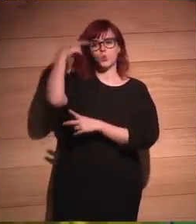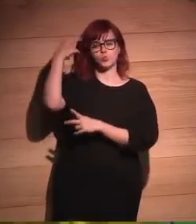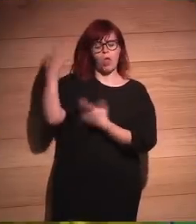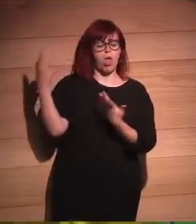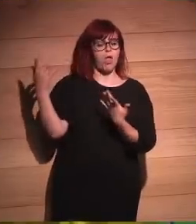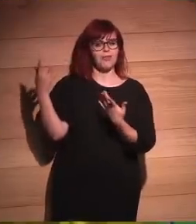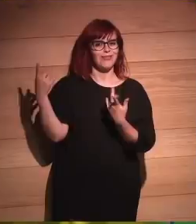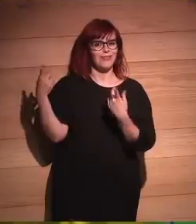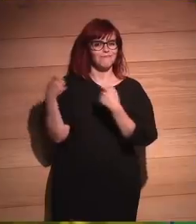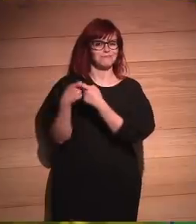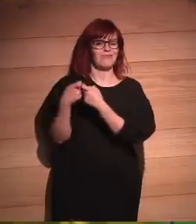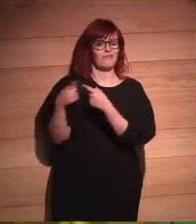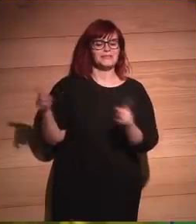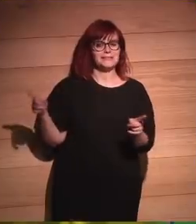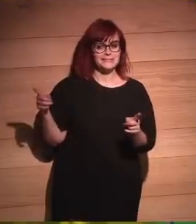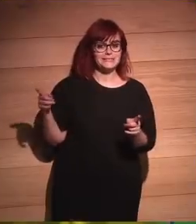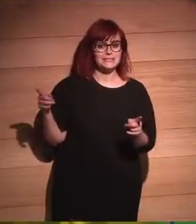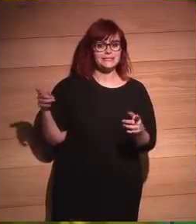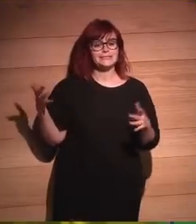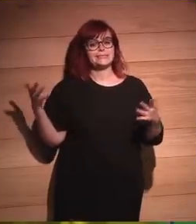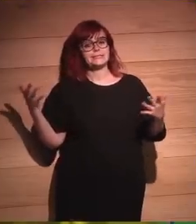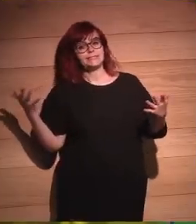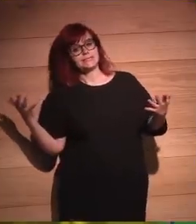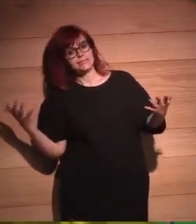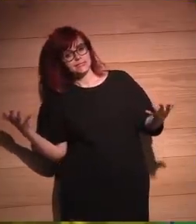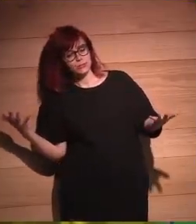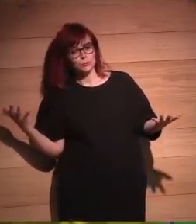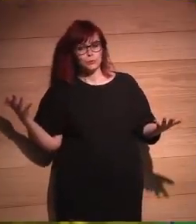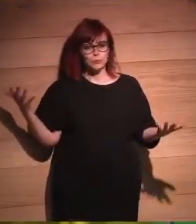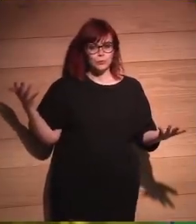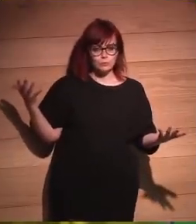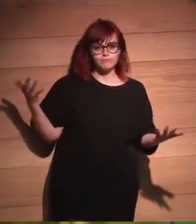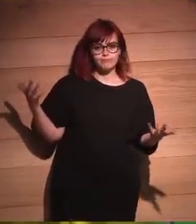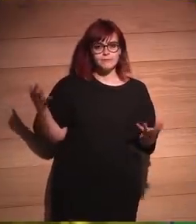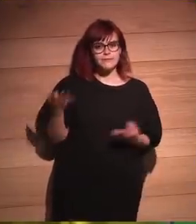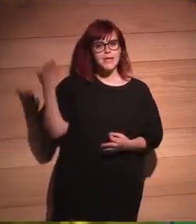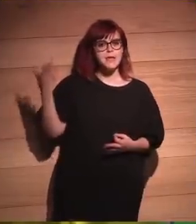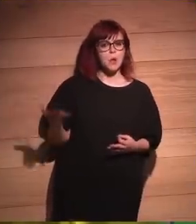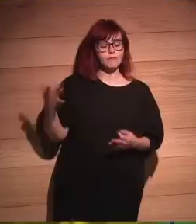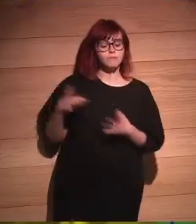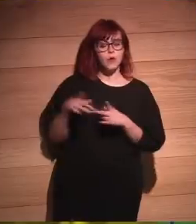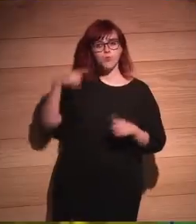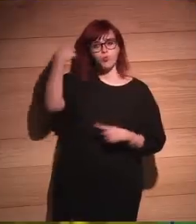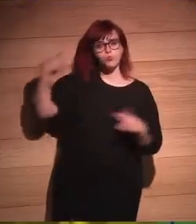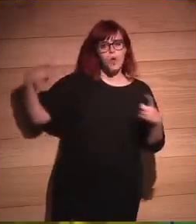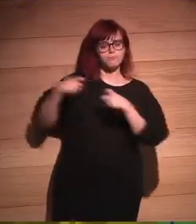de culturas ahí que también cuenta, y que esta